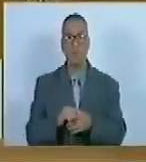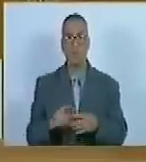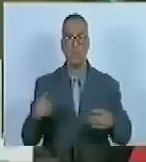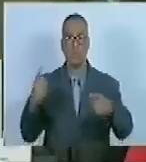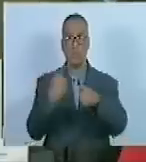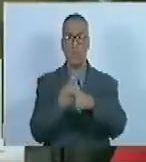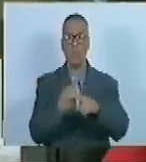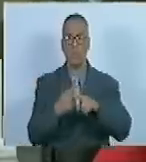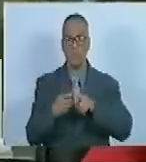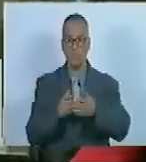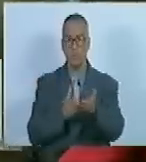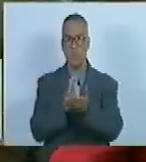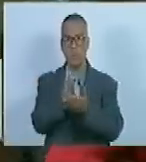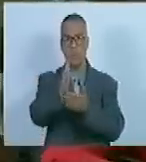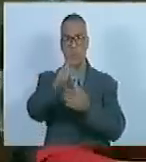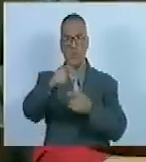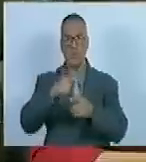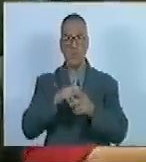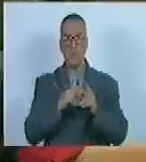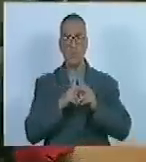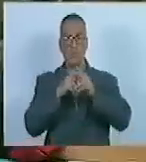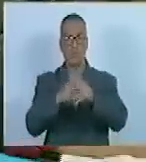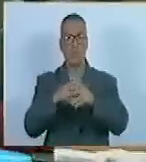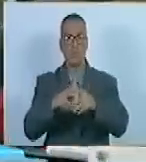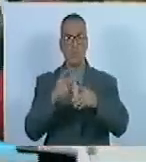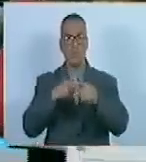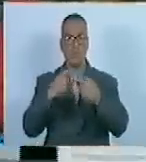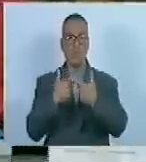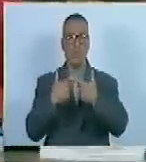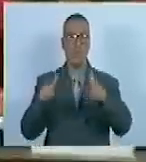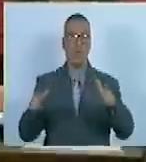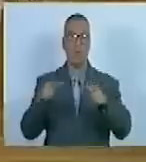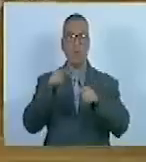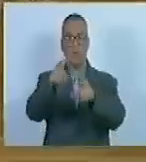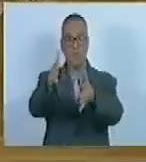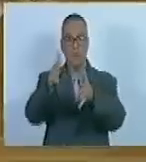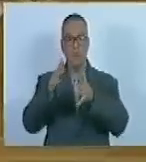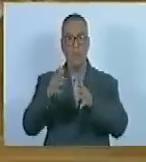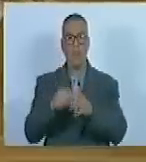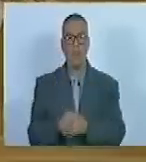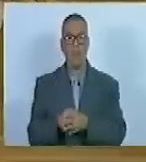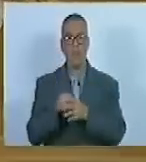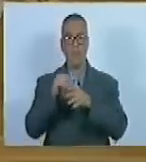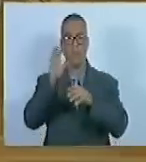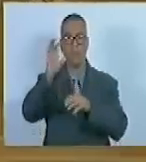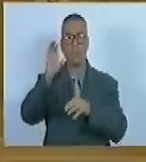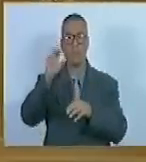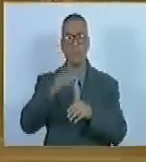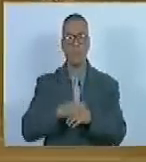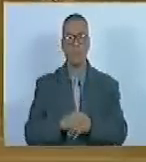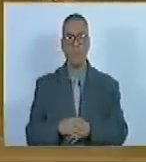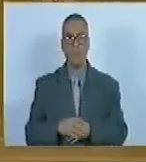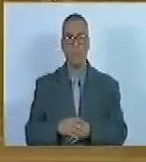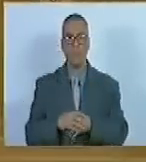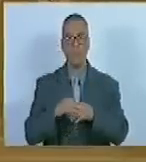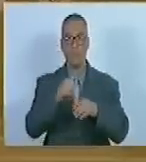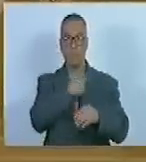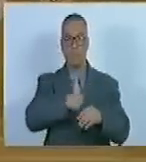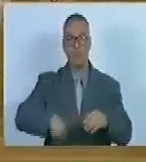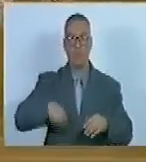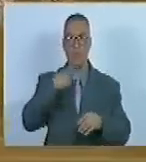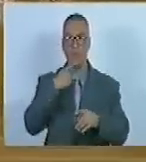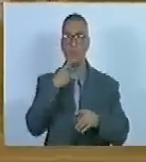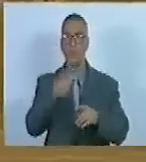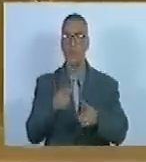de camino para la dignidad, la independencia y la victoria de la patria. Ciudadano presidente,